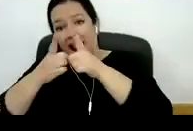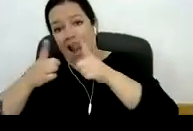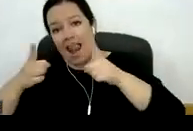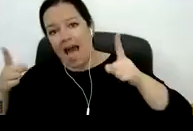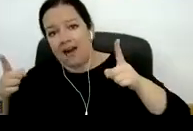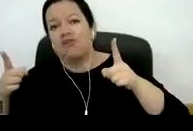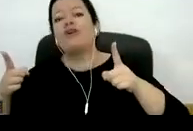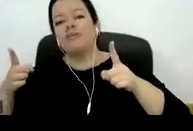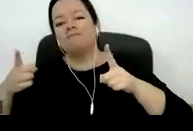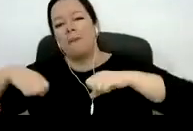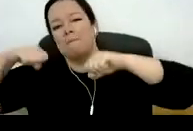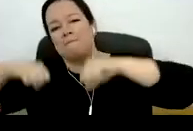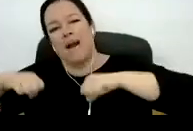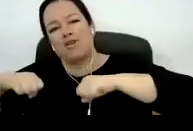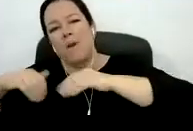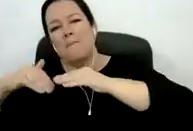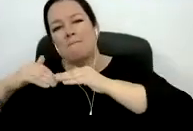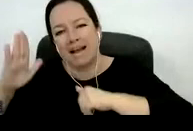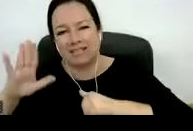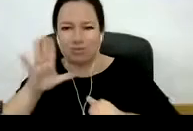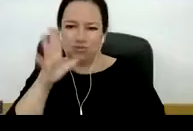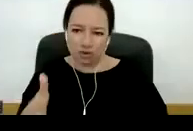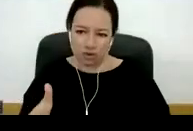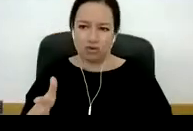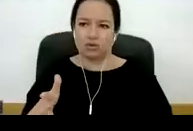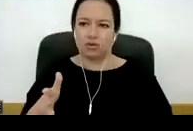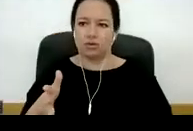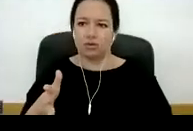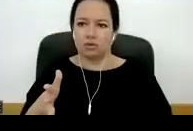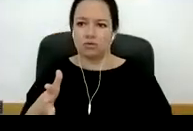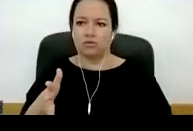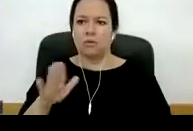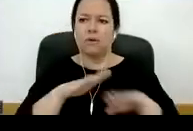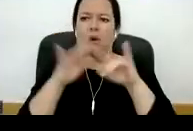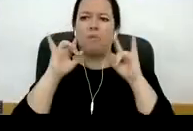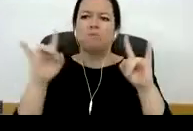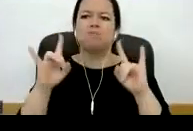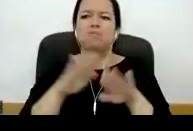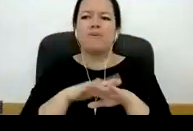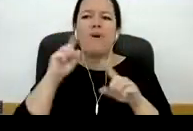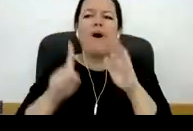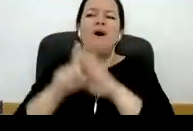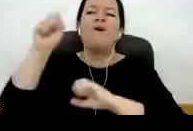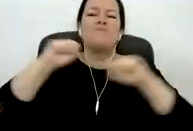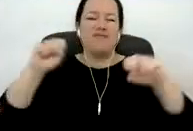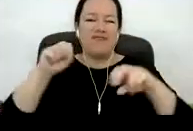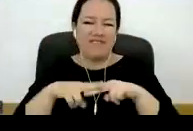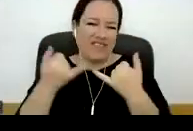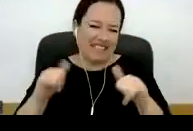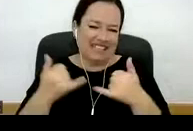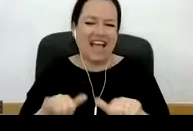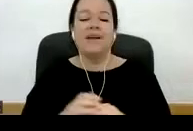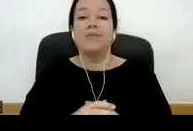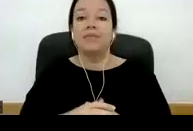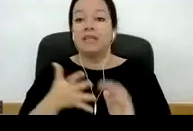de esperanza de vida y además con, perdón, ha habido un petardo aquí afuera, de